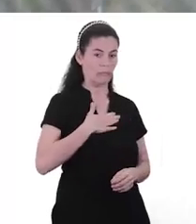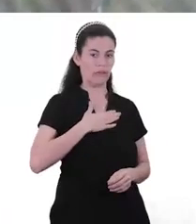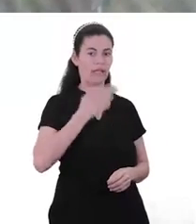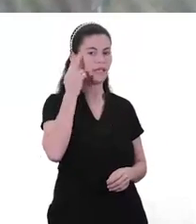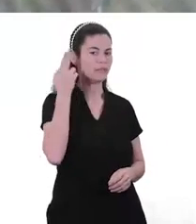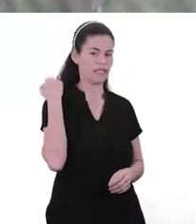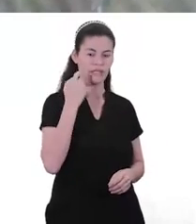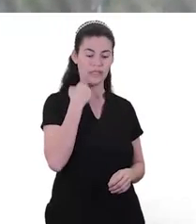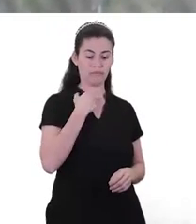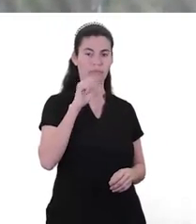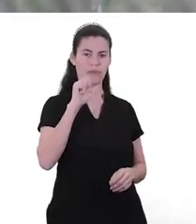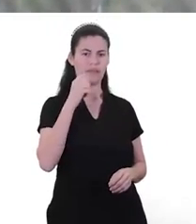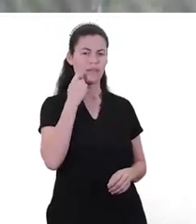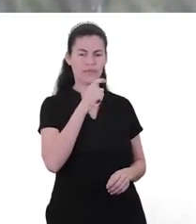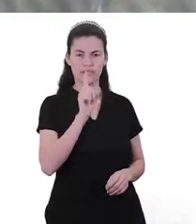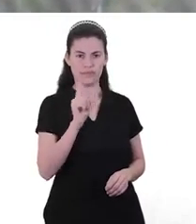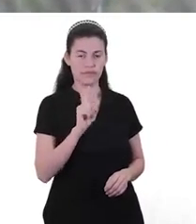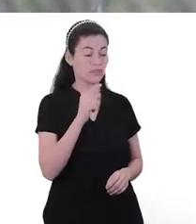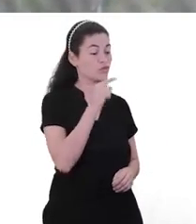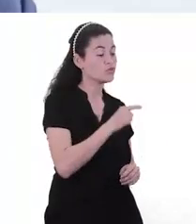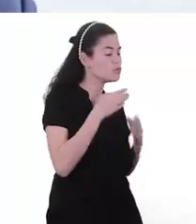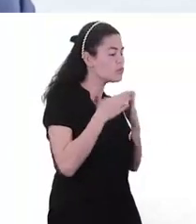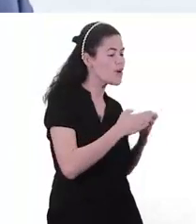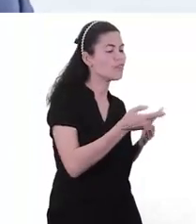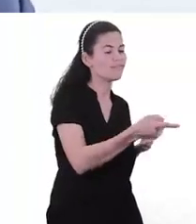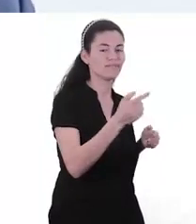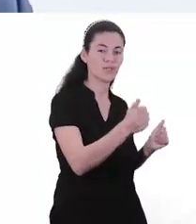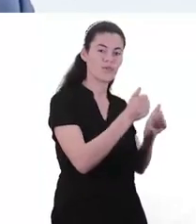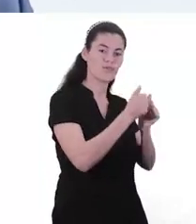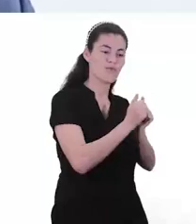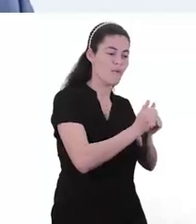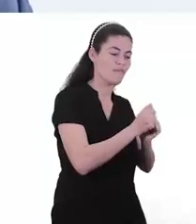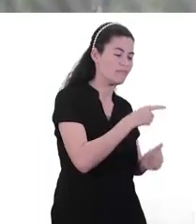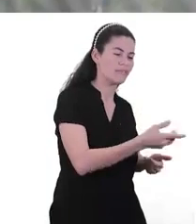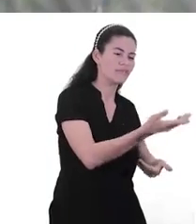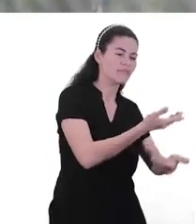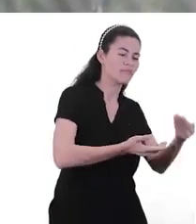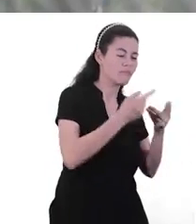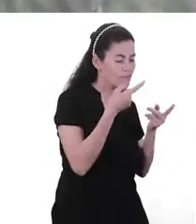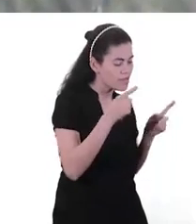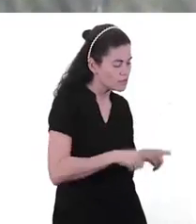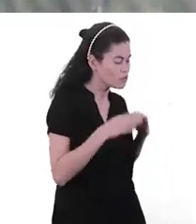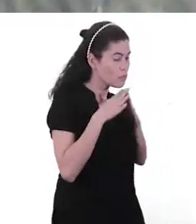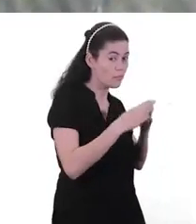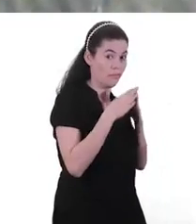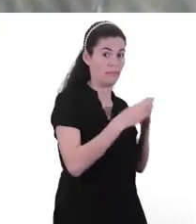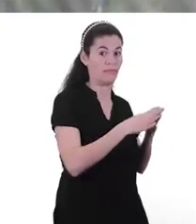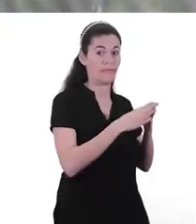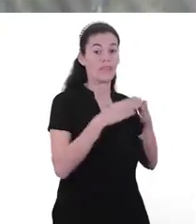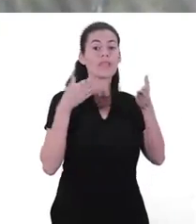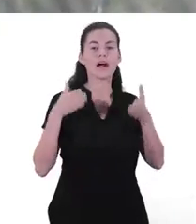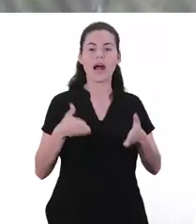de qué pasó con fulanito. ¿Y qué te sacó del campo? Claro, claro. Entonces, es como que, porque hoy los niños están, es